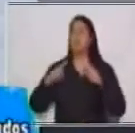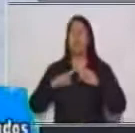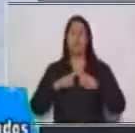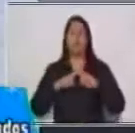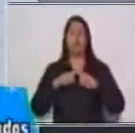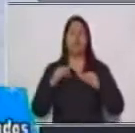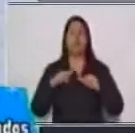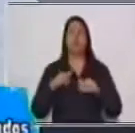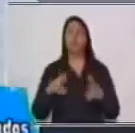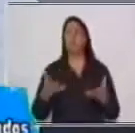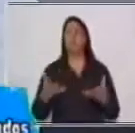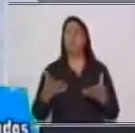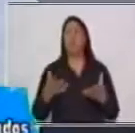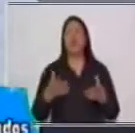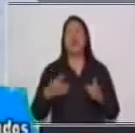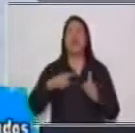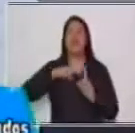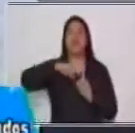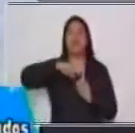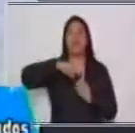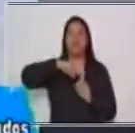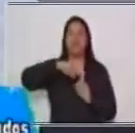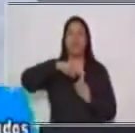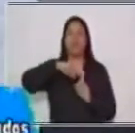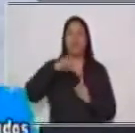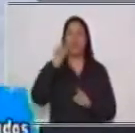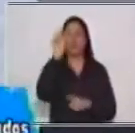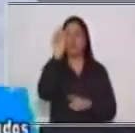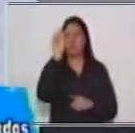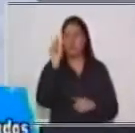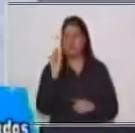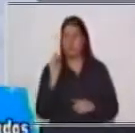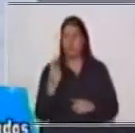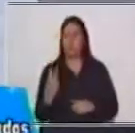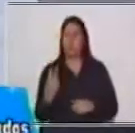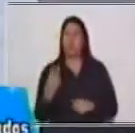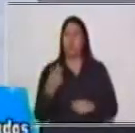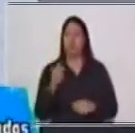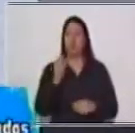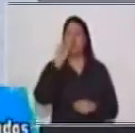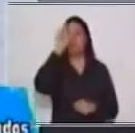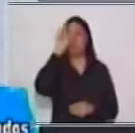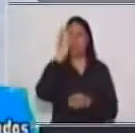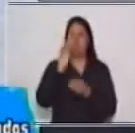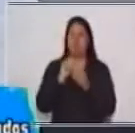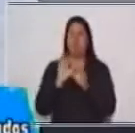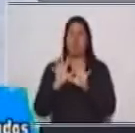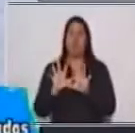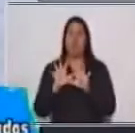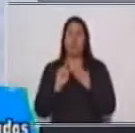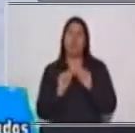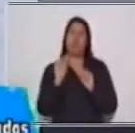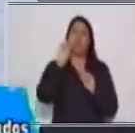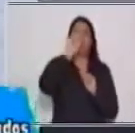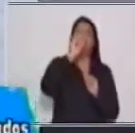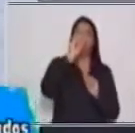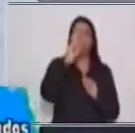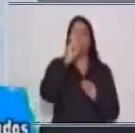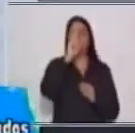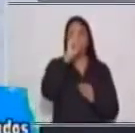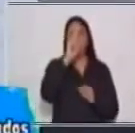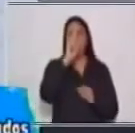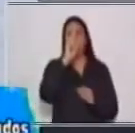sumar. Bajo el 2 y digo 6 más 4 son 10, llevo 1